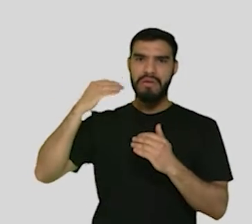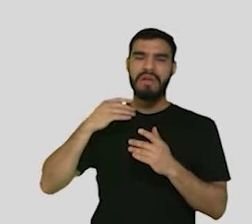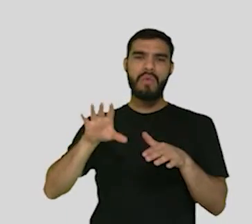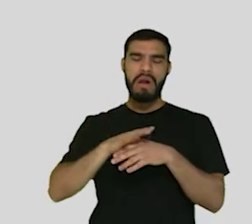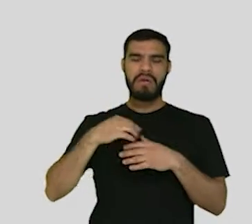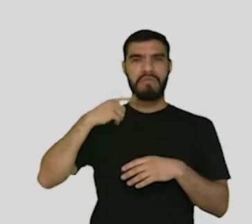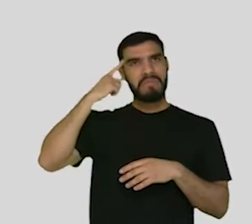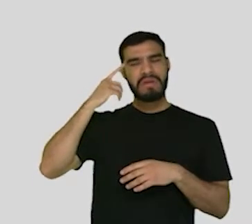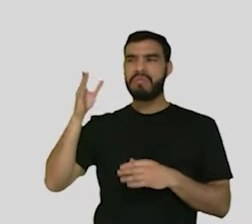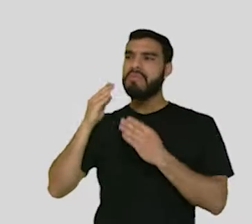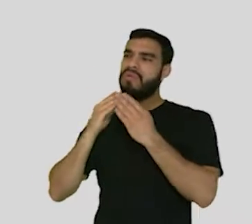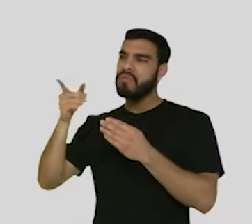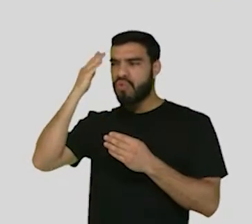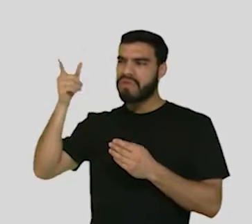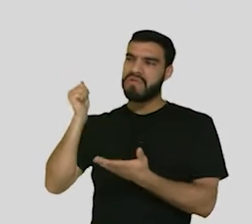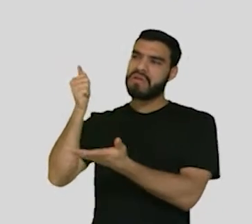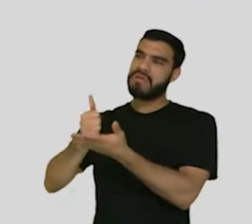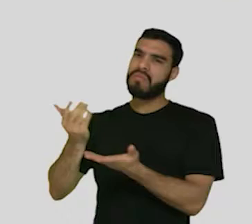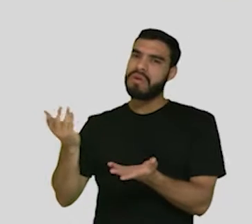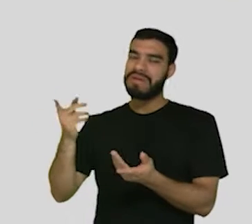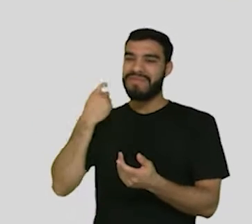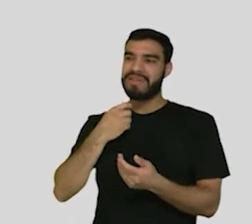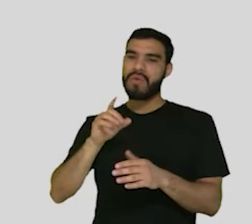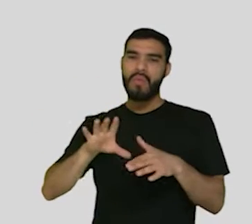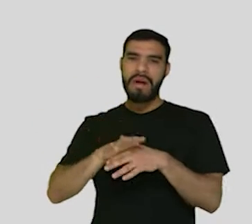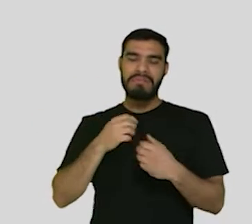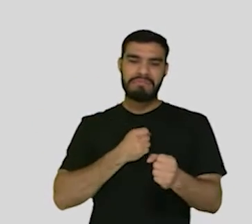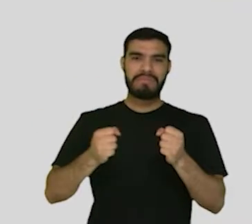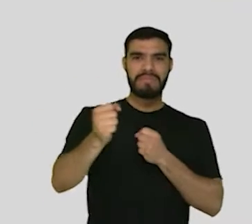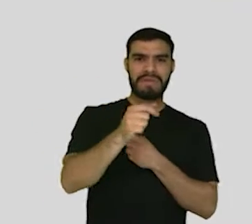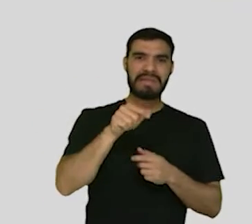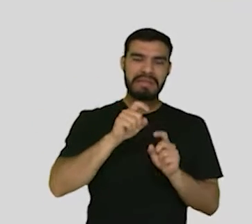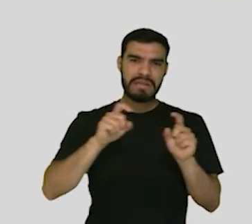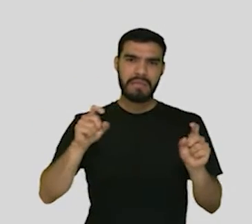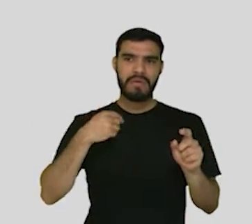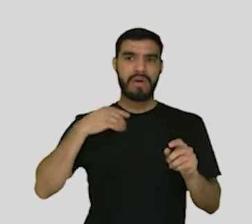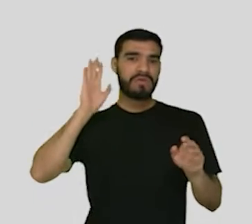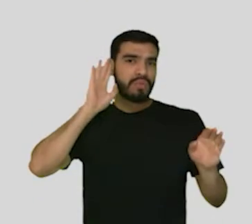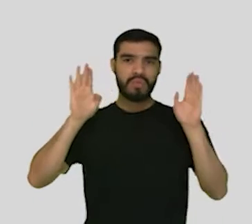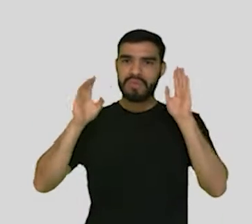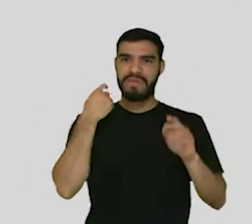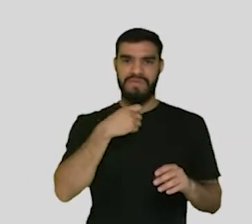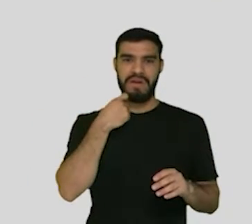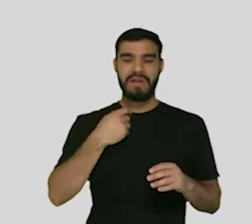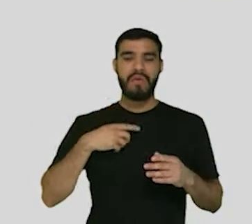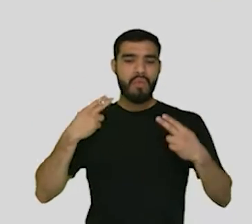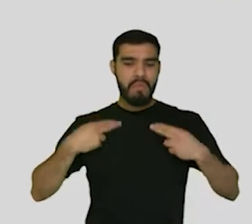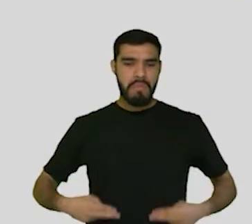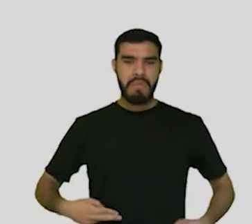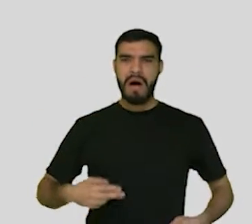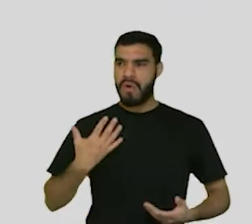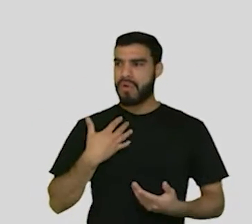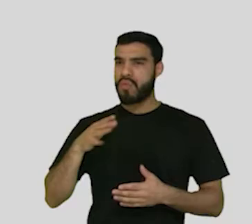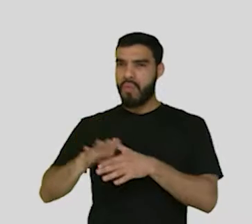autope jogapur je ayepa mita cuña se tuba mía ha oñembojoru mita cuña oiva vereda pejina mita